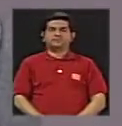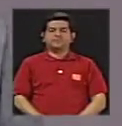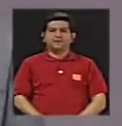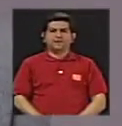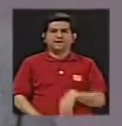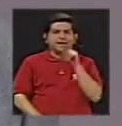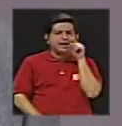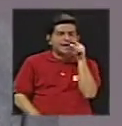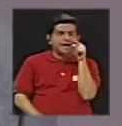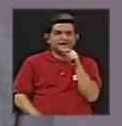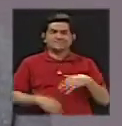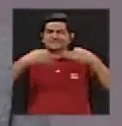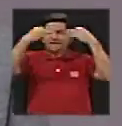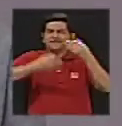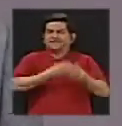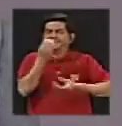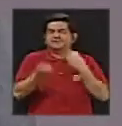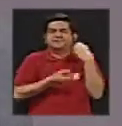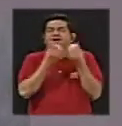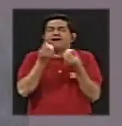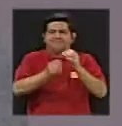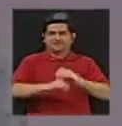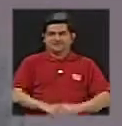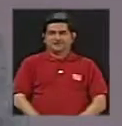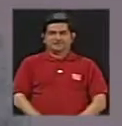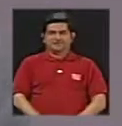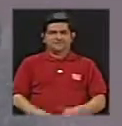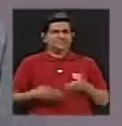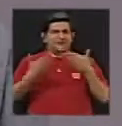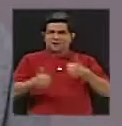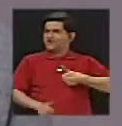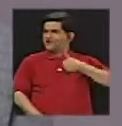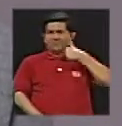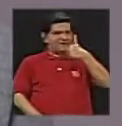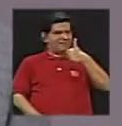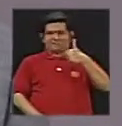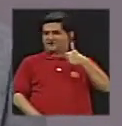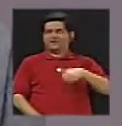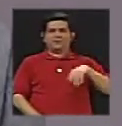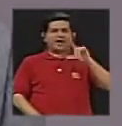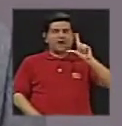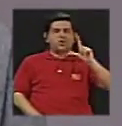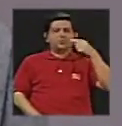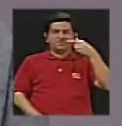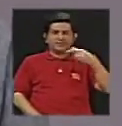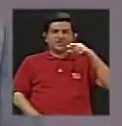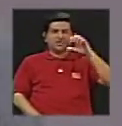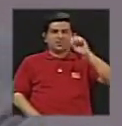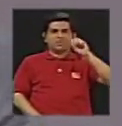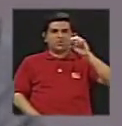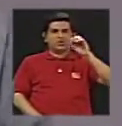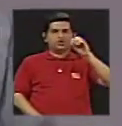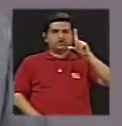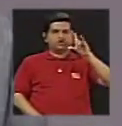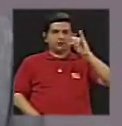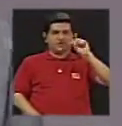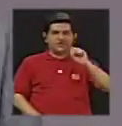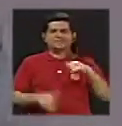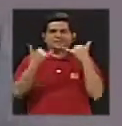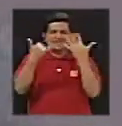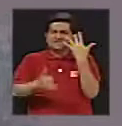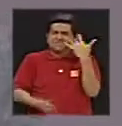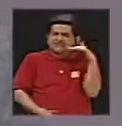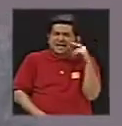hecho esta decisión es no darle el triunfo a don Luis Guillermo Solís, que ya de todas maneras parecía